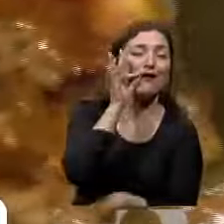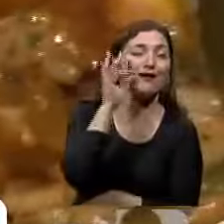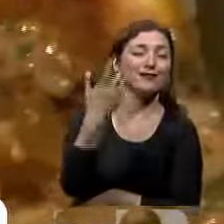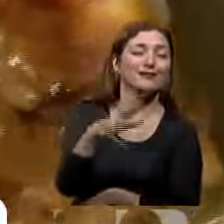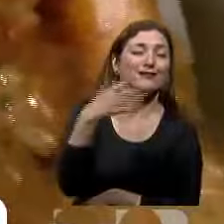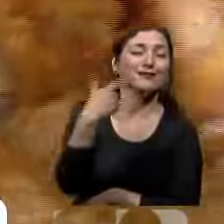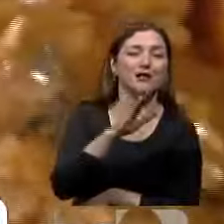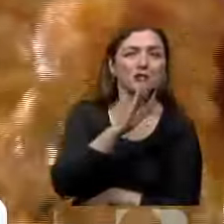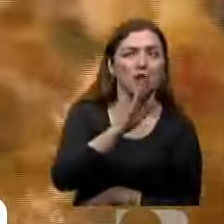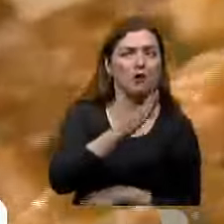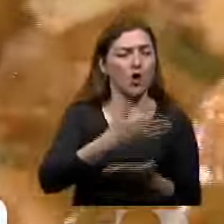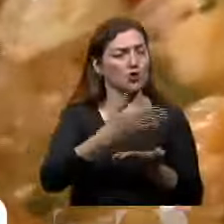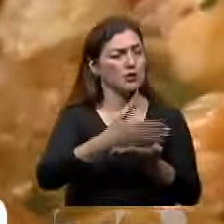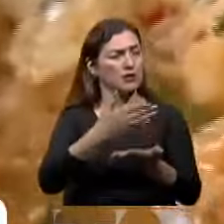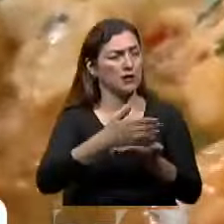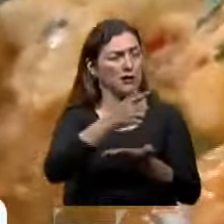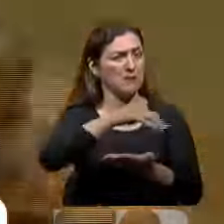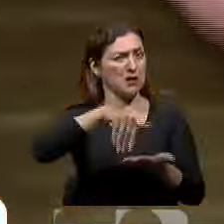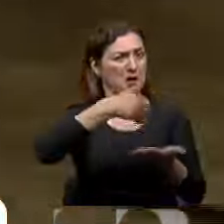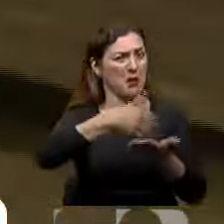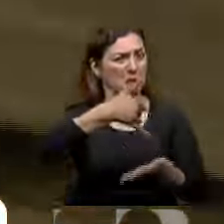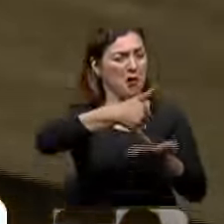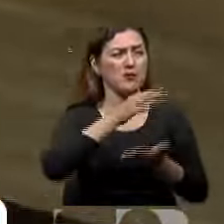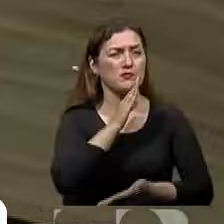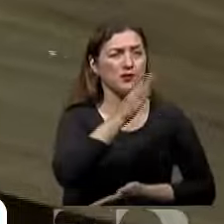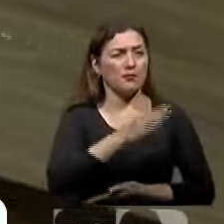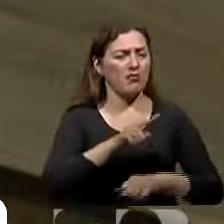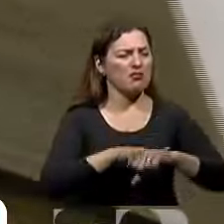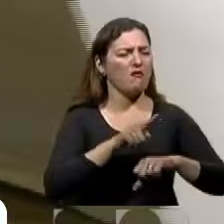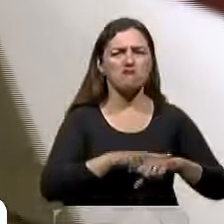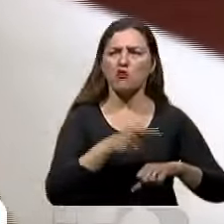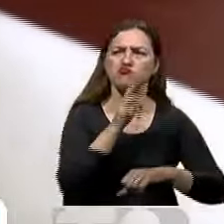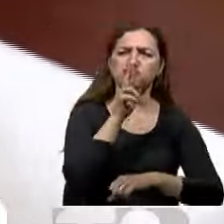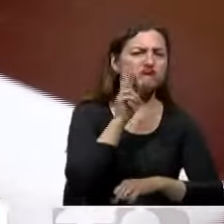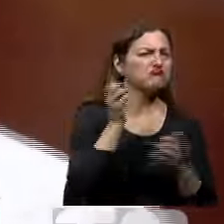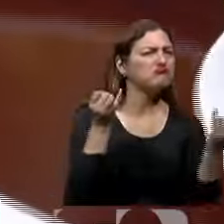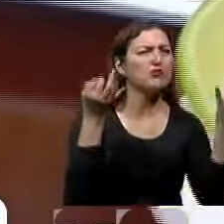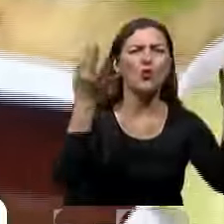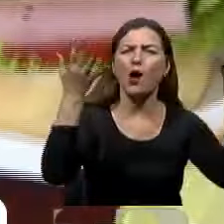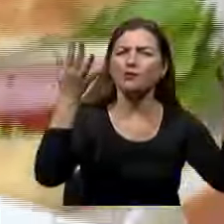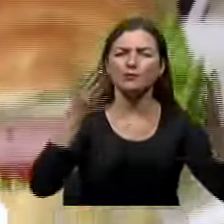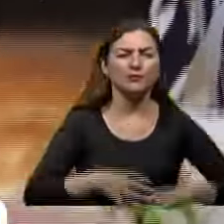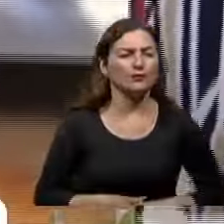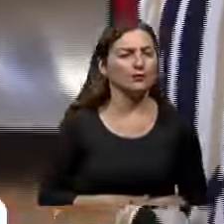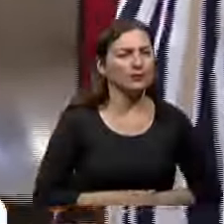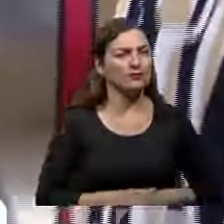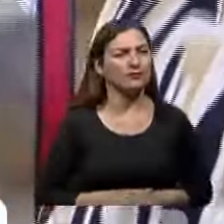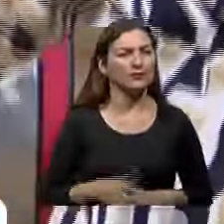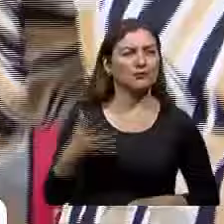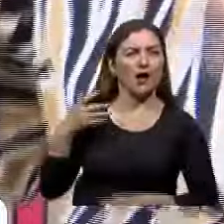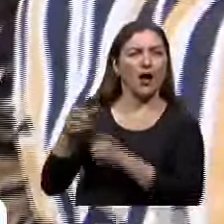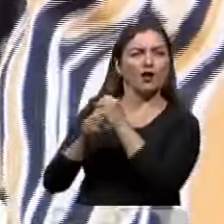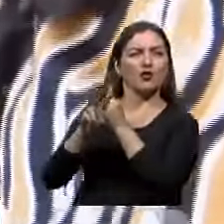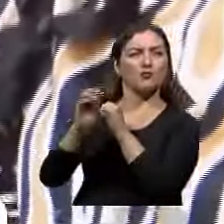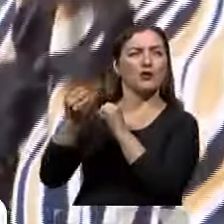sido galardonada nuevamente. Cuénteme, ¿cuánto tiempo tiene aquí? Bueno, le comentamos, nosotros estamos desde el 2019